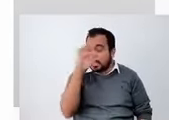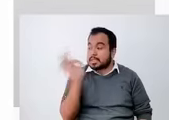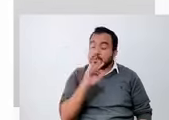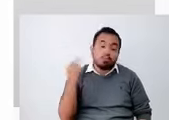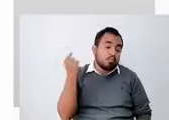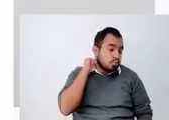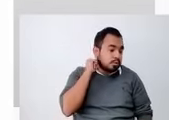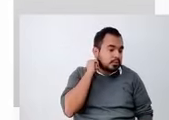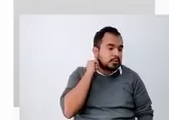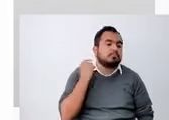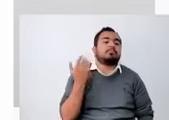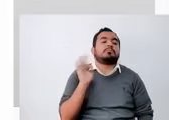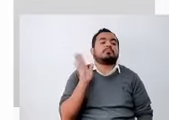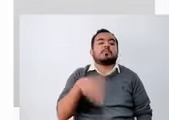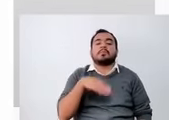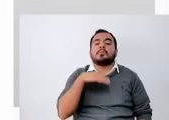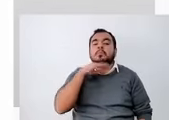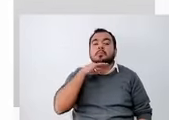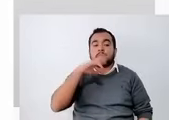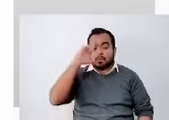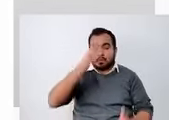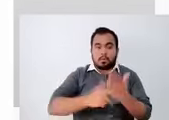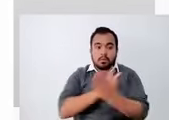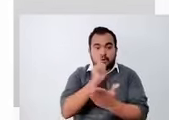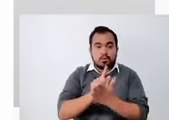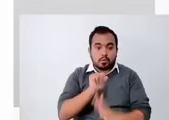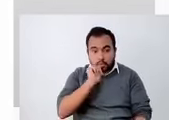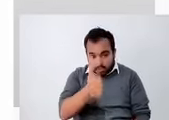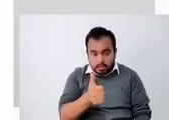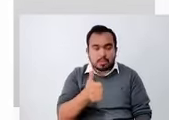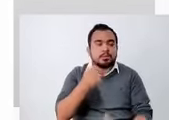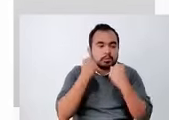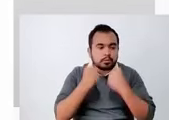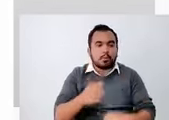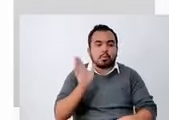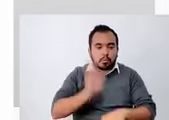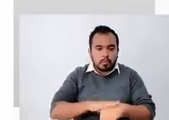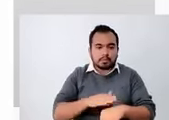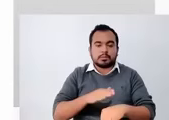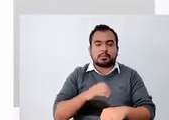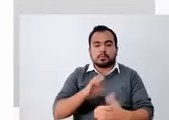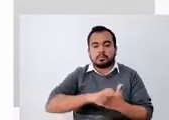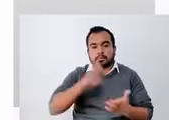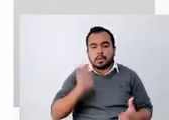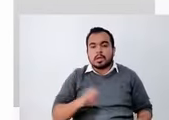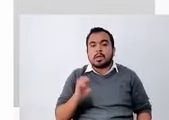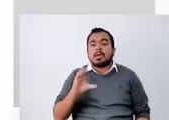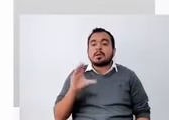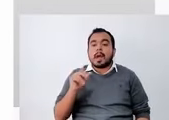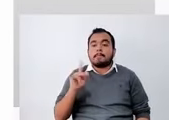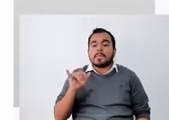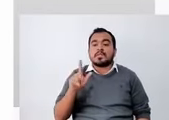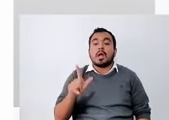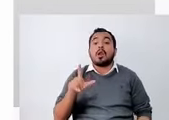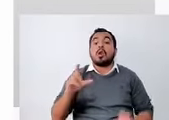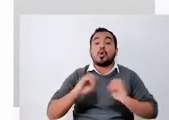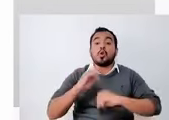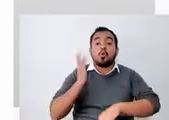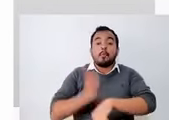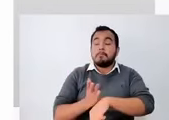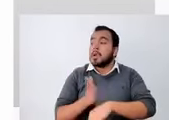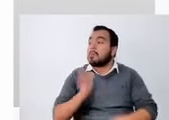hubiéramos puesto este delito, habría habido más conductas de las que ahora definimos como blanqueo de capitales. Si no hubiéramos subido la pena o si no